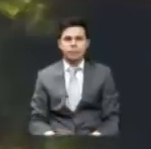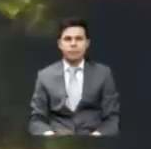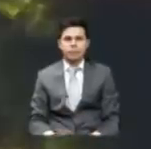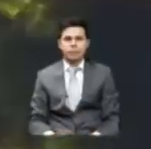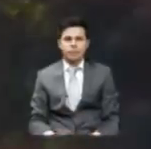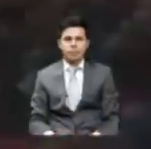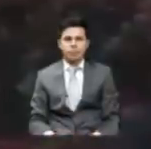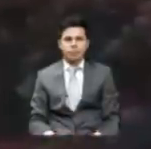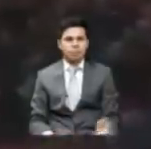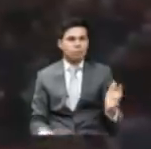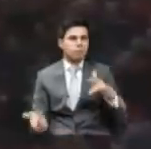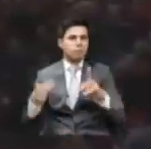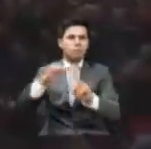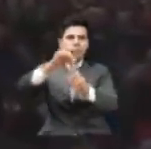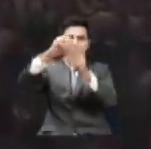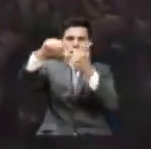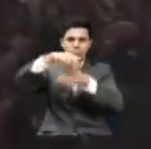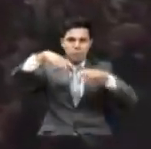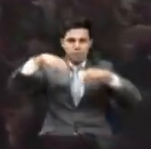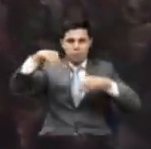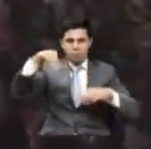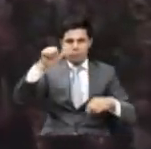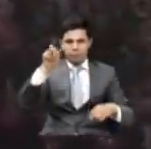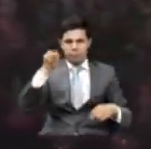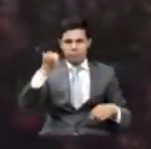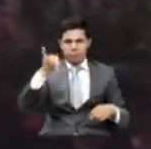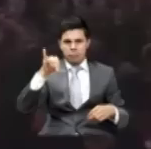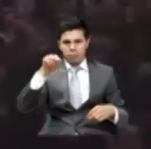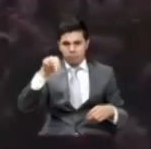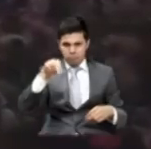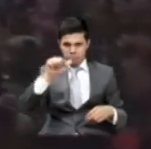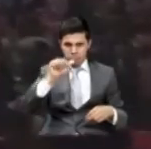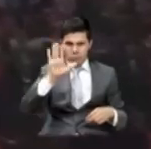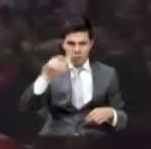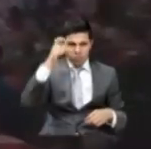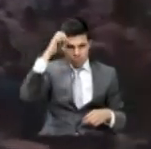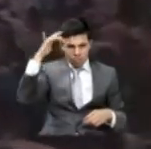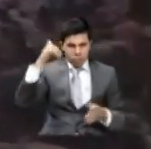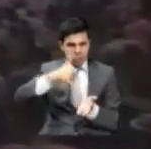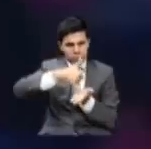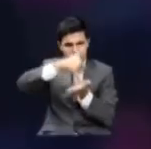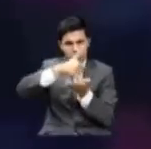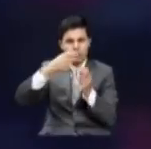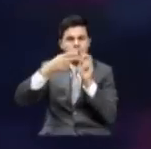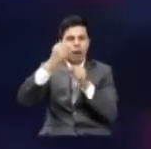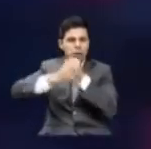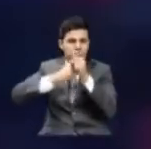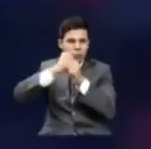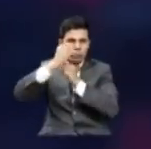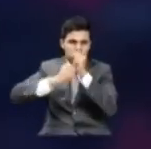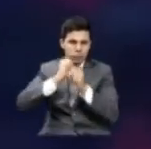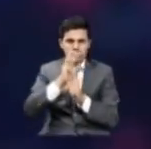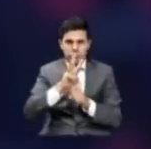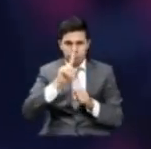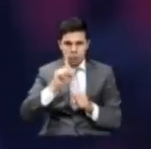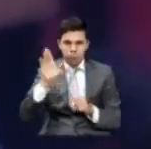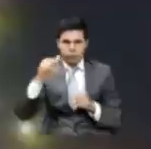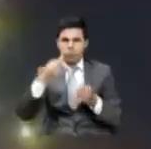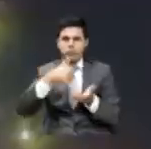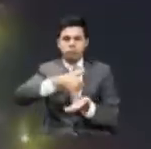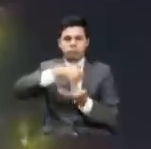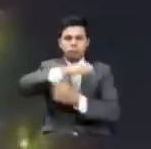medio de brisa y mar en el Parque La Marina del Centro Histórico de Cartagena se realizó la entrega número 31 de los premios India Catalina.